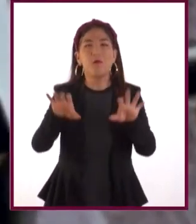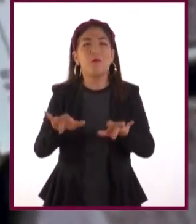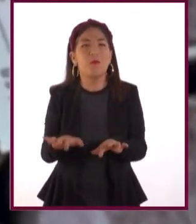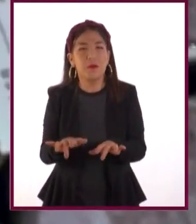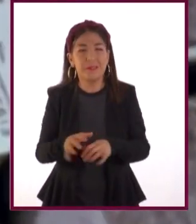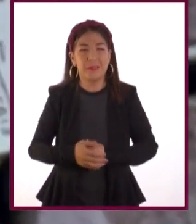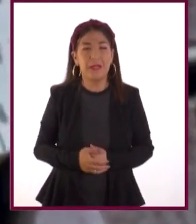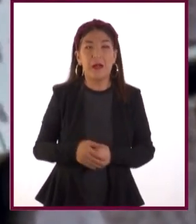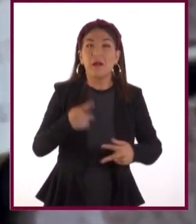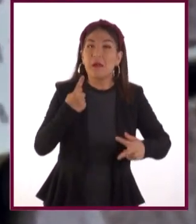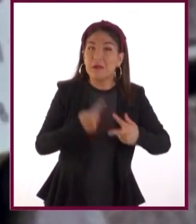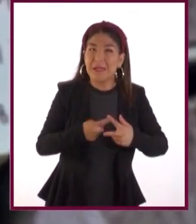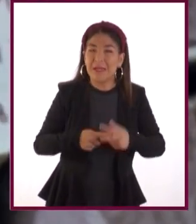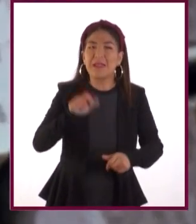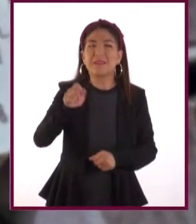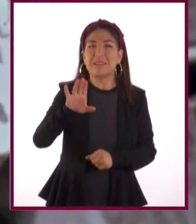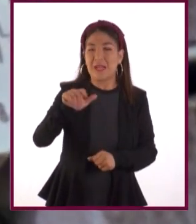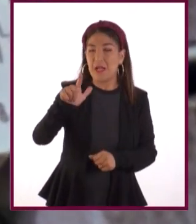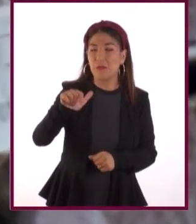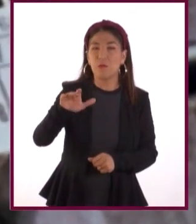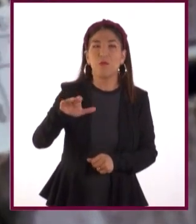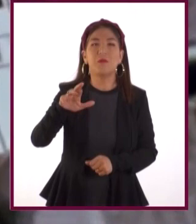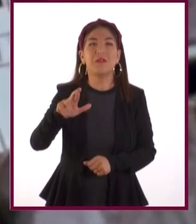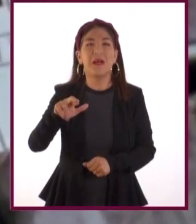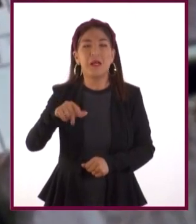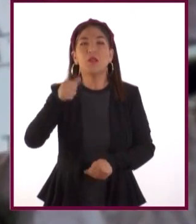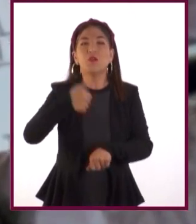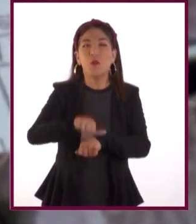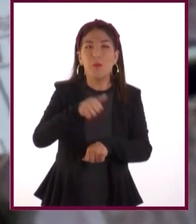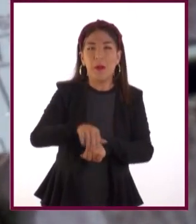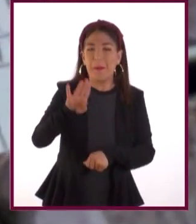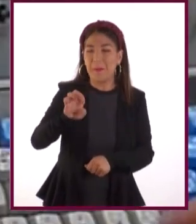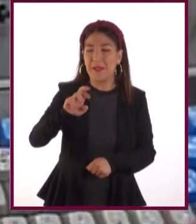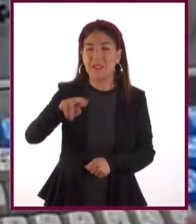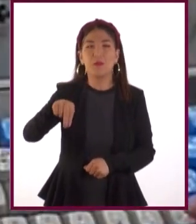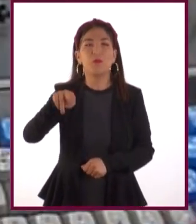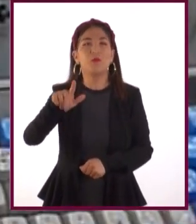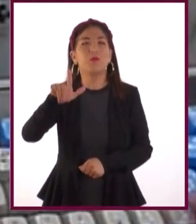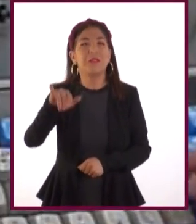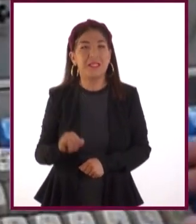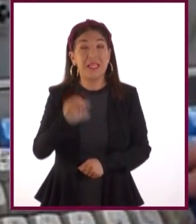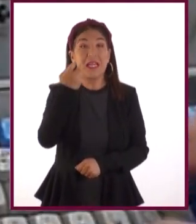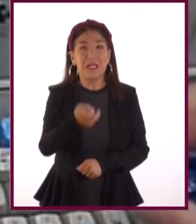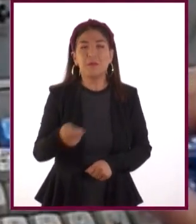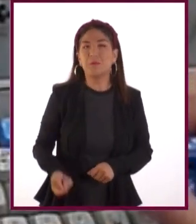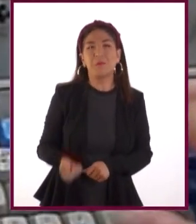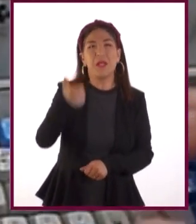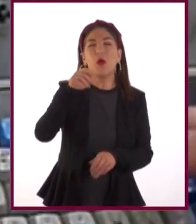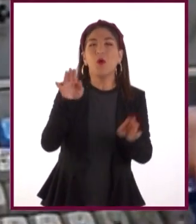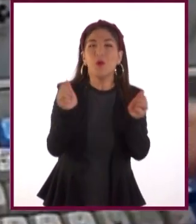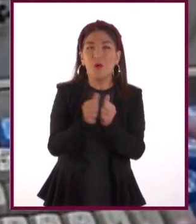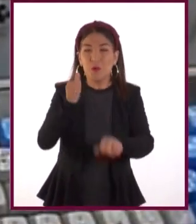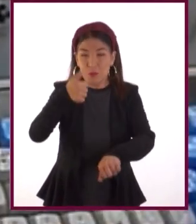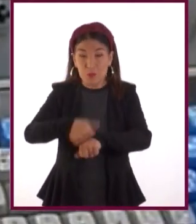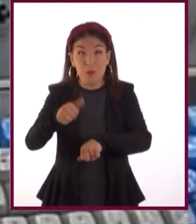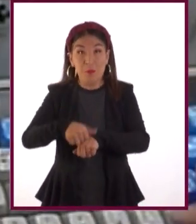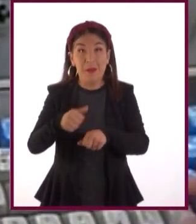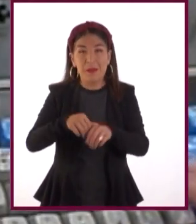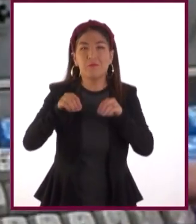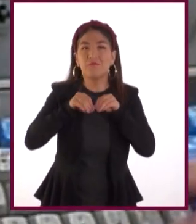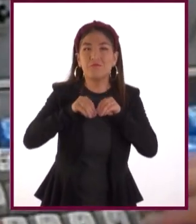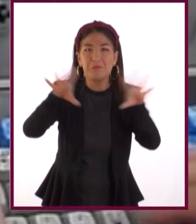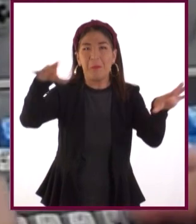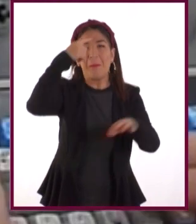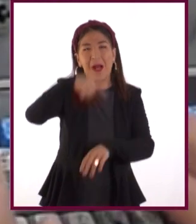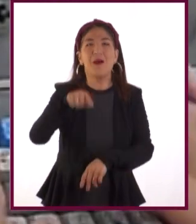un algoritmo para computar, es decir, calcular los números de Bernoulli, lo que lo hace ser considerado el primer